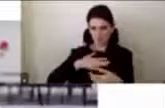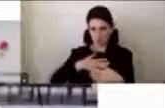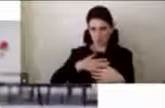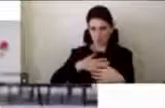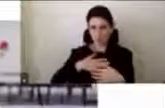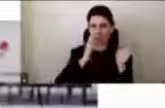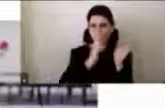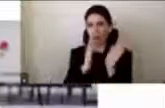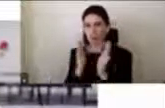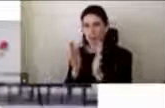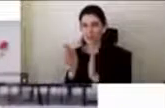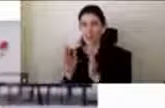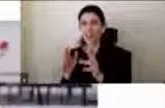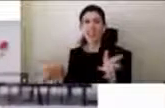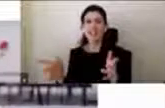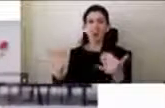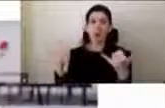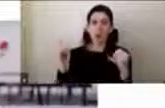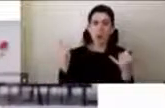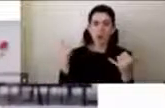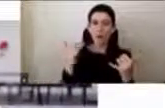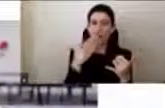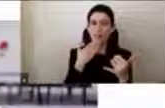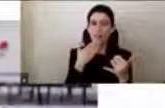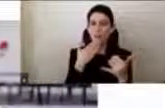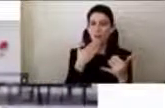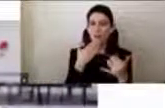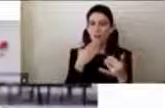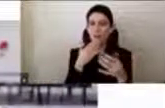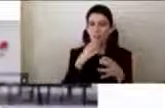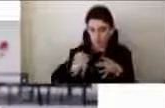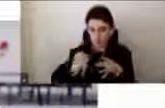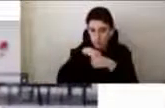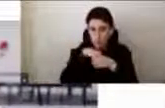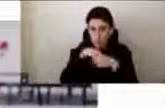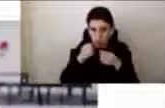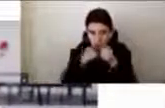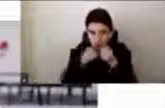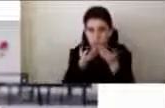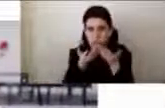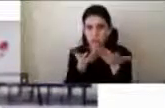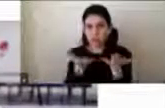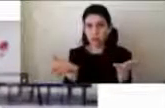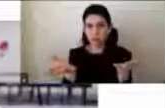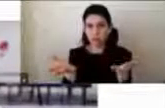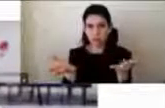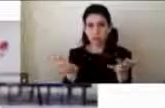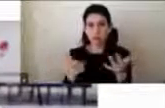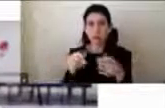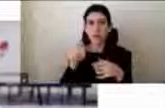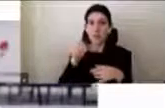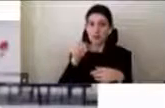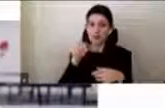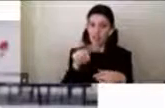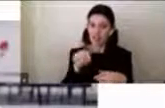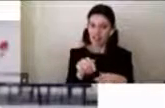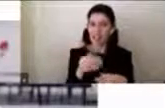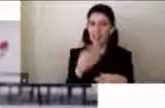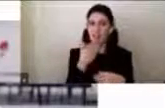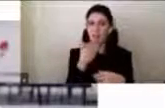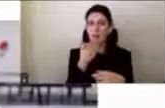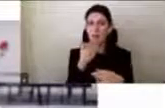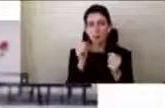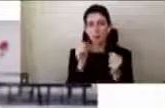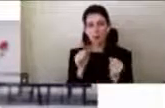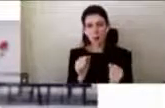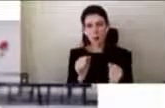juego también se favorece la expresión del mundo interno, la canalización de ese mundo interno, y en donde nosotros también podemos ir